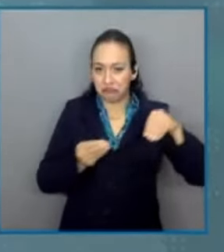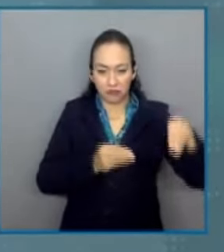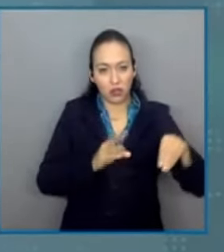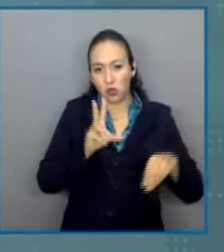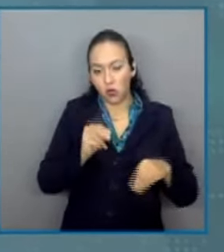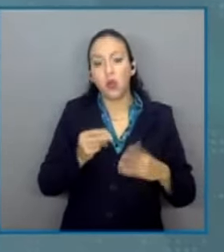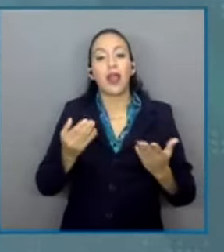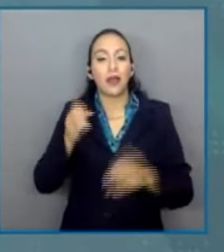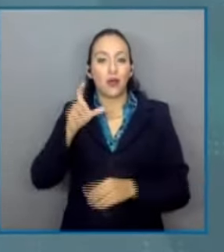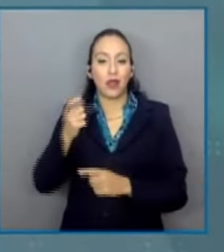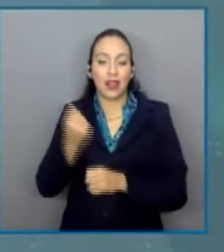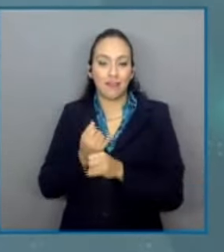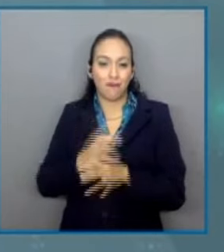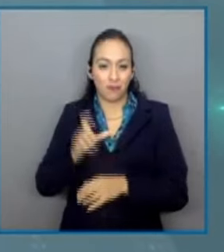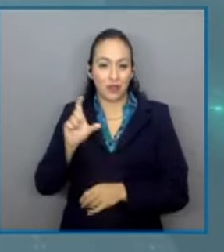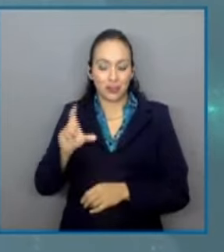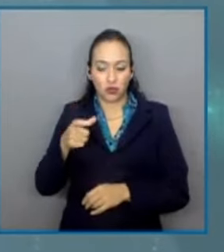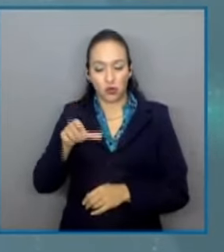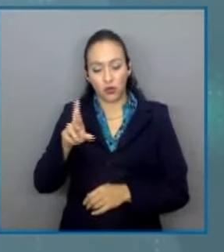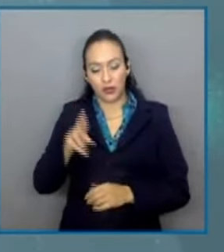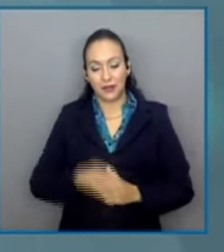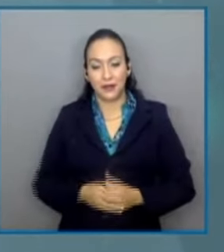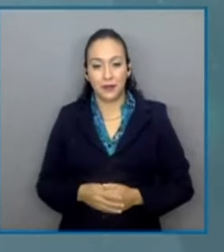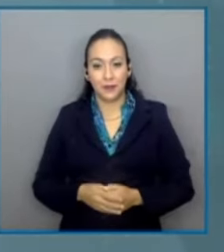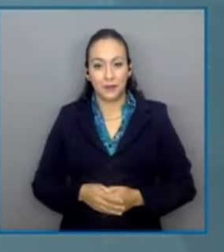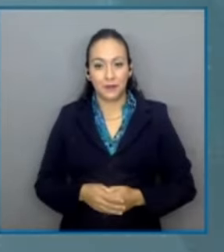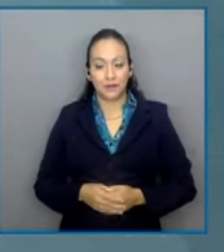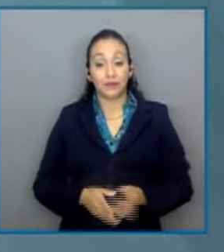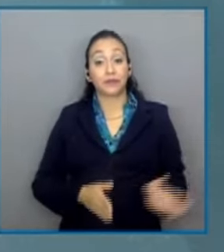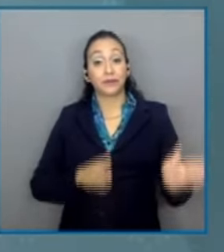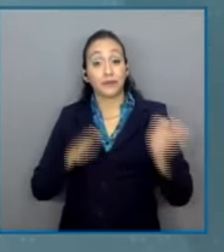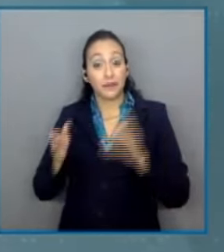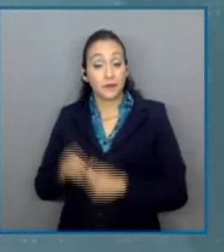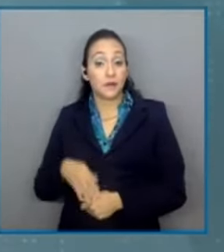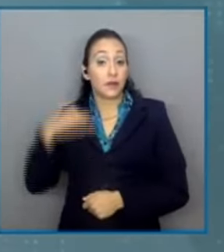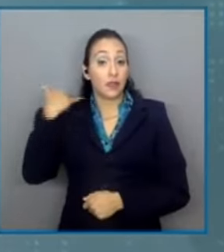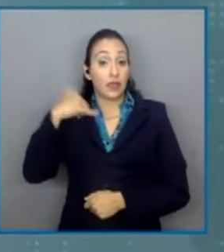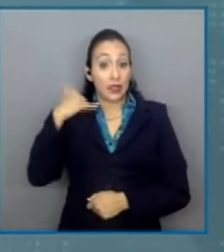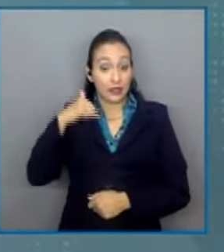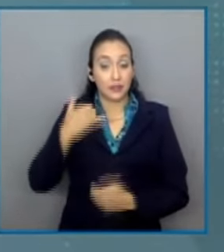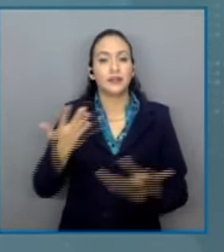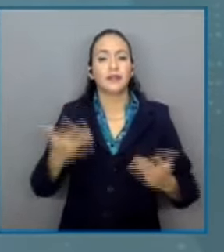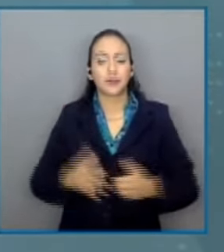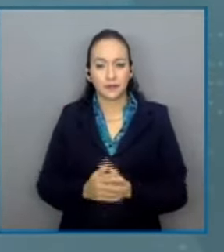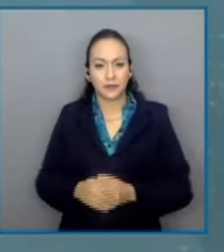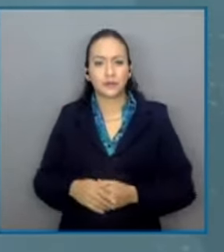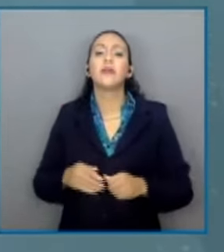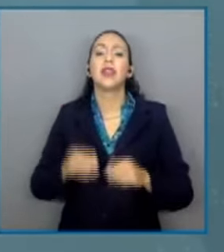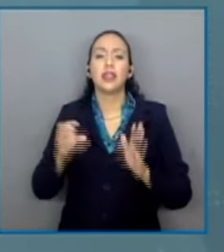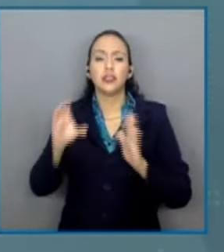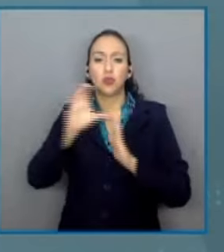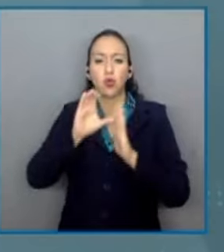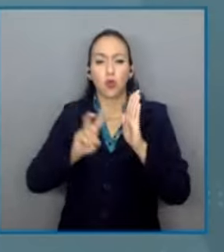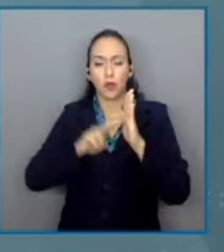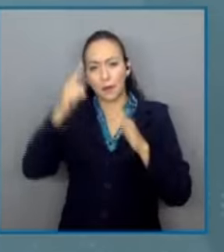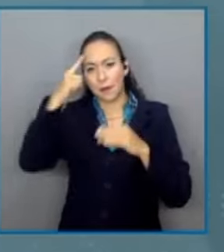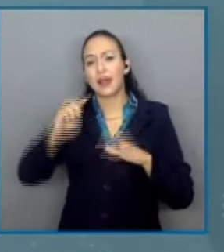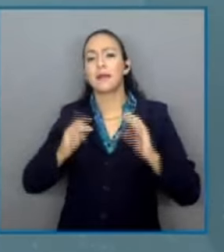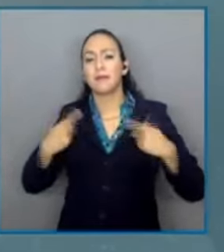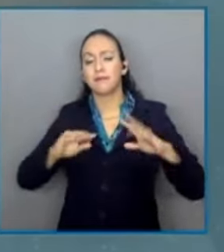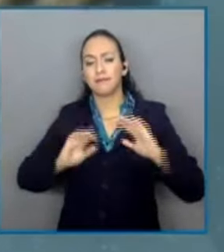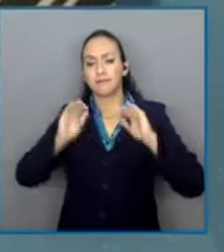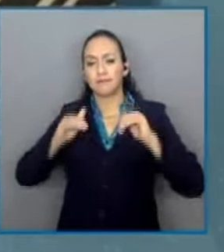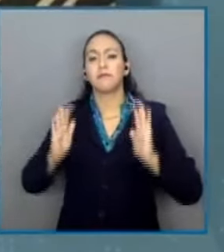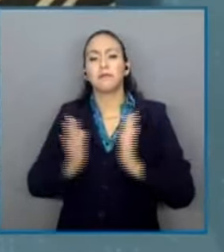El Poder Judicial del Estado de Yucatán emitió la convocatoria para participar en la especialidad en el Sistema Integral de Justicia